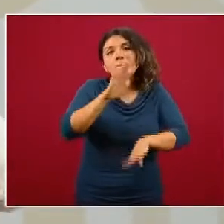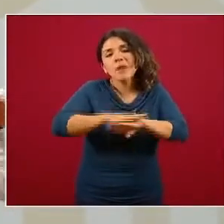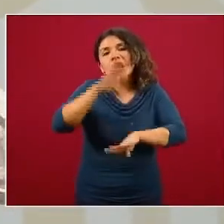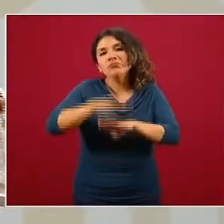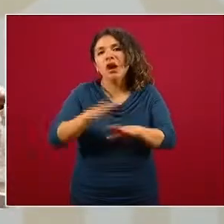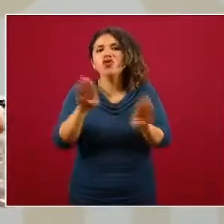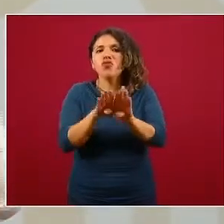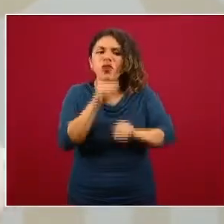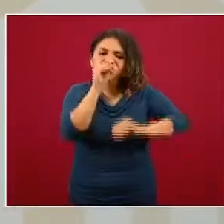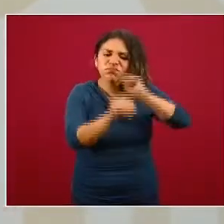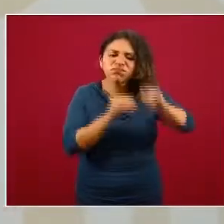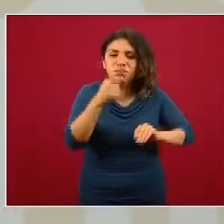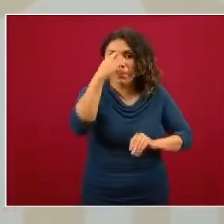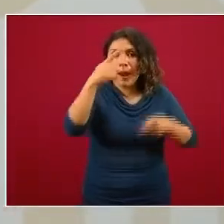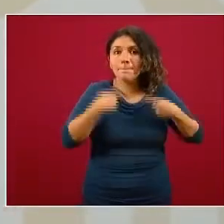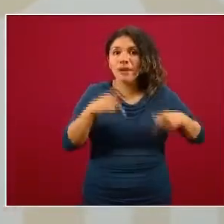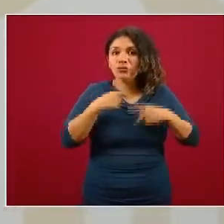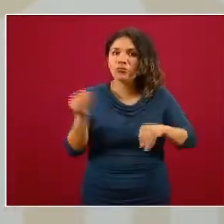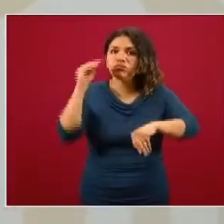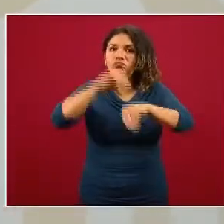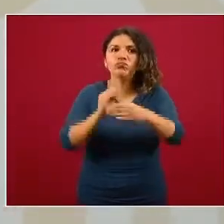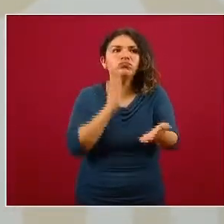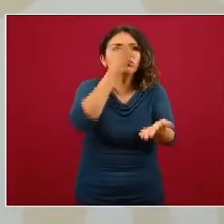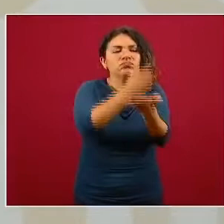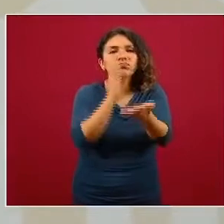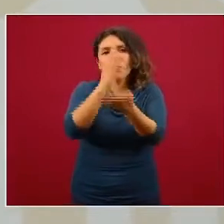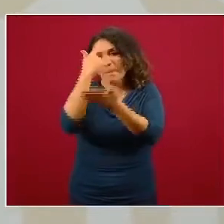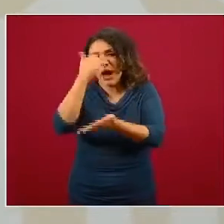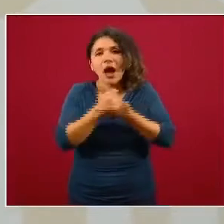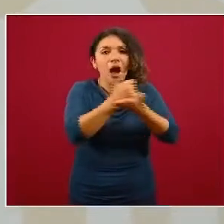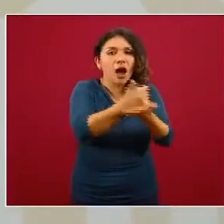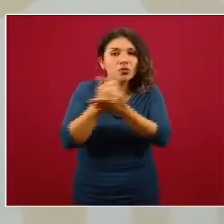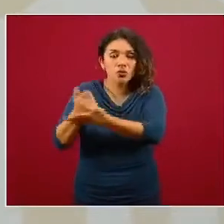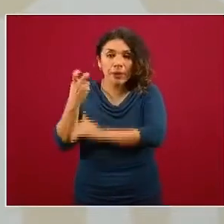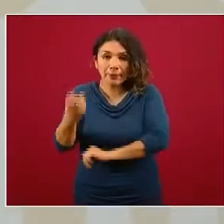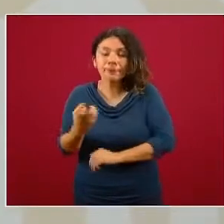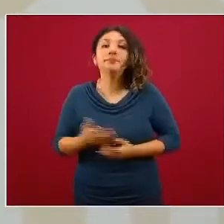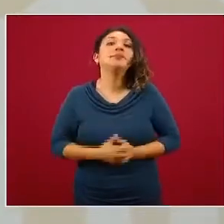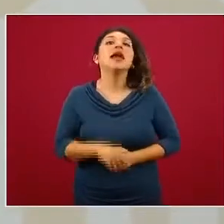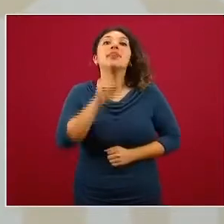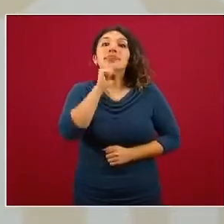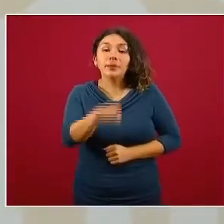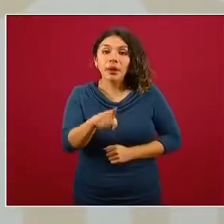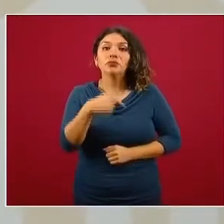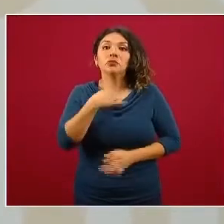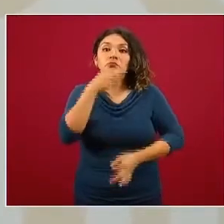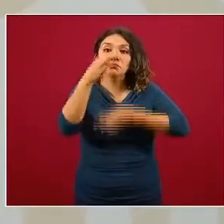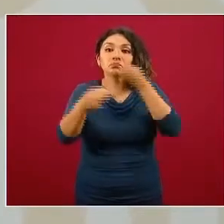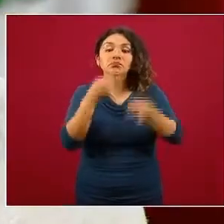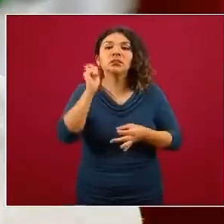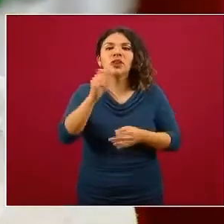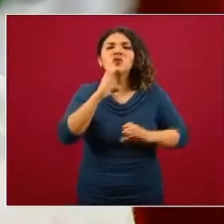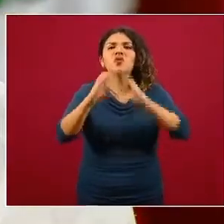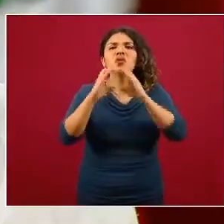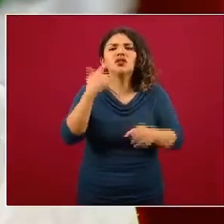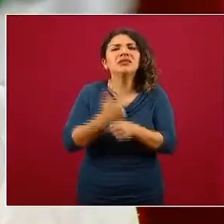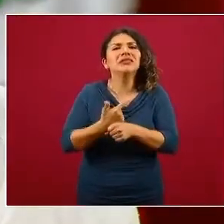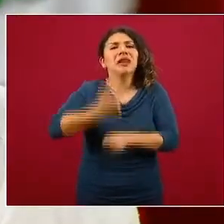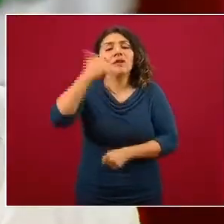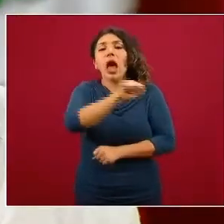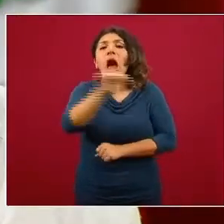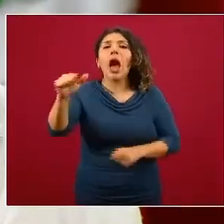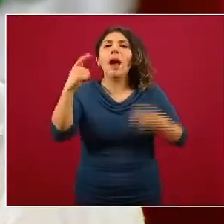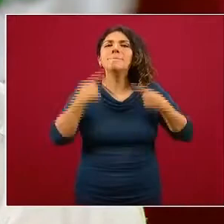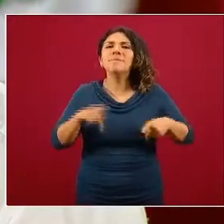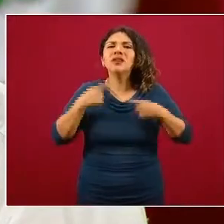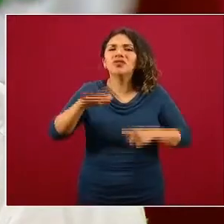esta capacidad de personal de campo que esté ayudando a esto. Asimismo, hacer comunicación de riesgo dirigido a